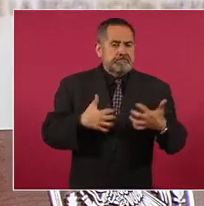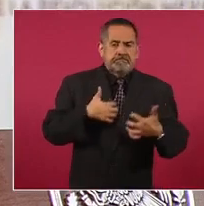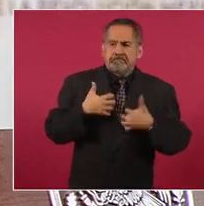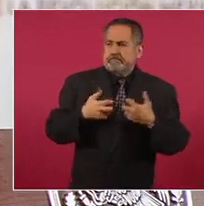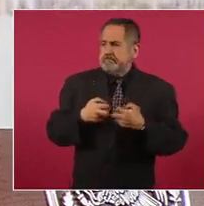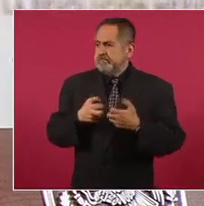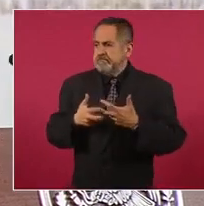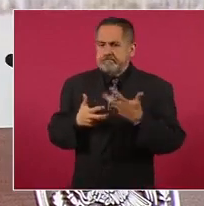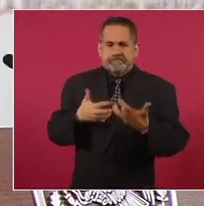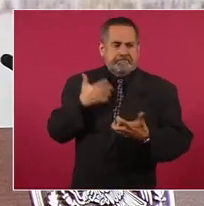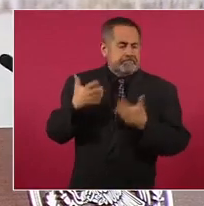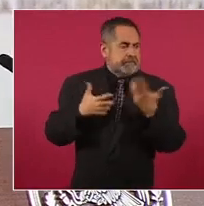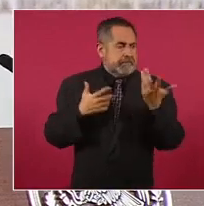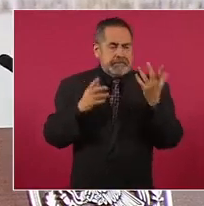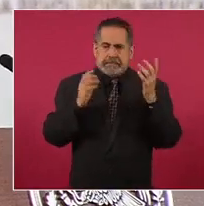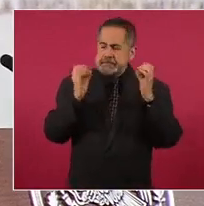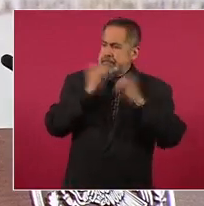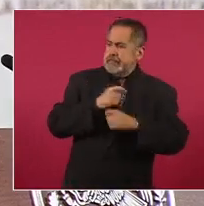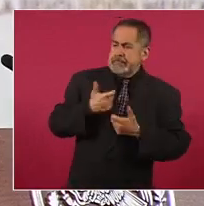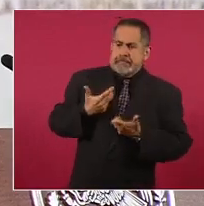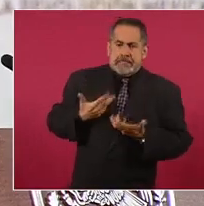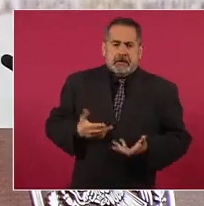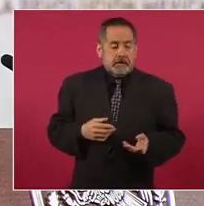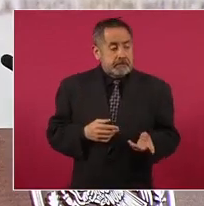nerviosos, los ofusca.